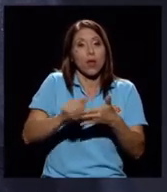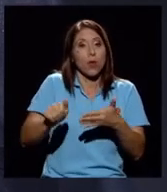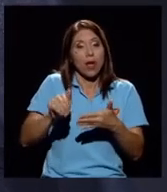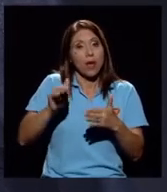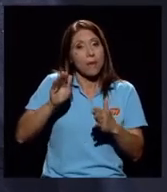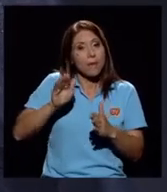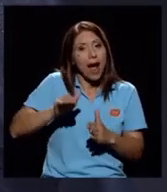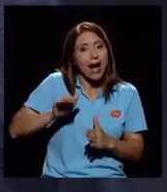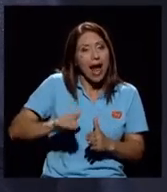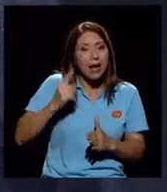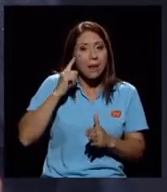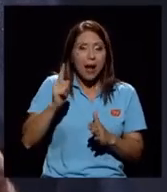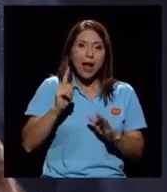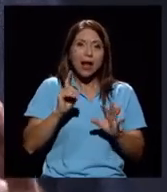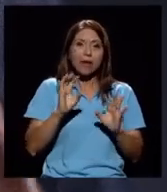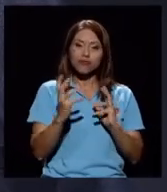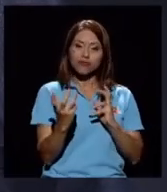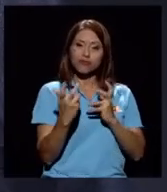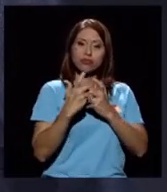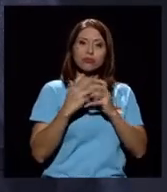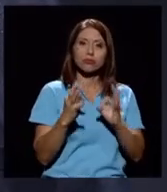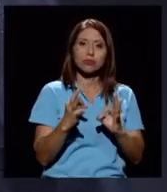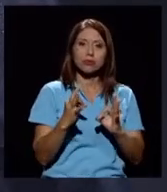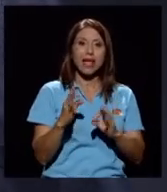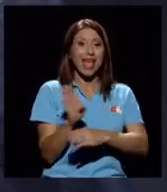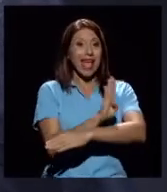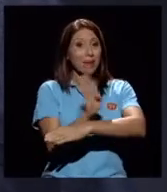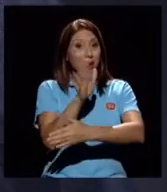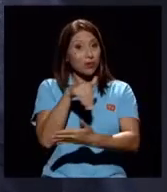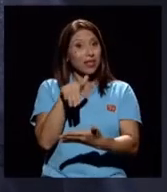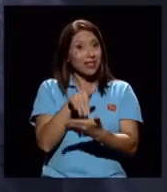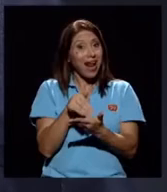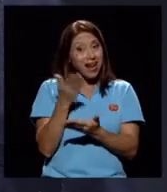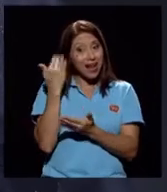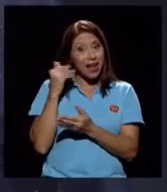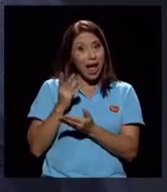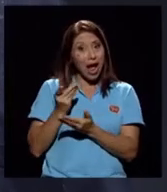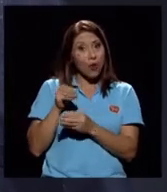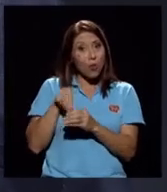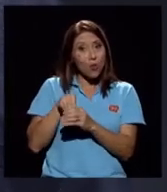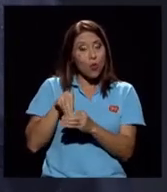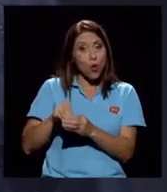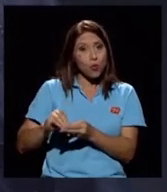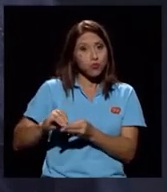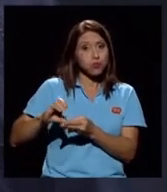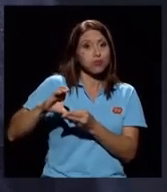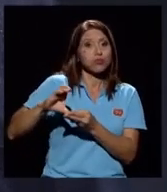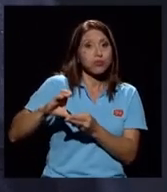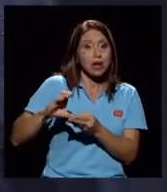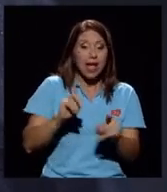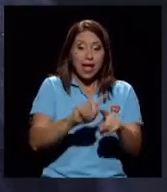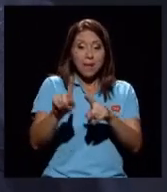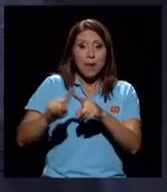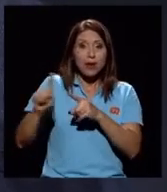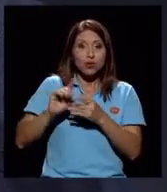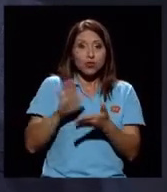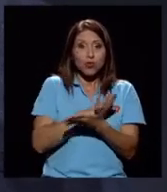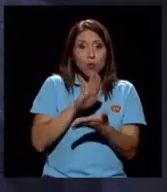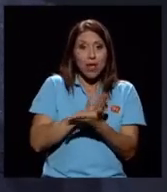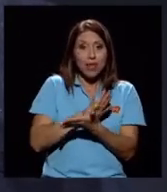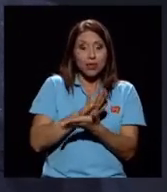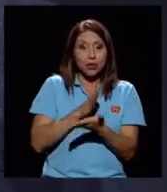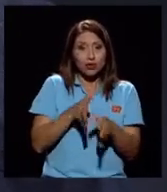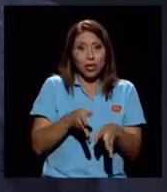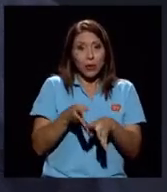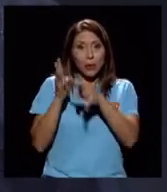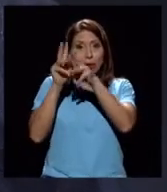para buscar su acomodo del mar con acumular reservas y en varios documentos que hizo público y están en su página web